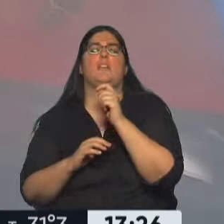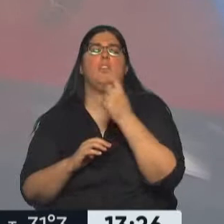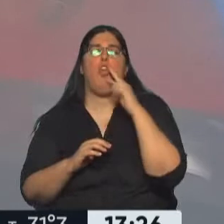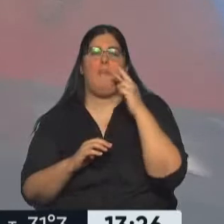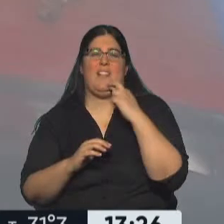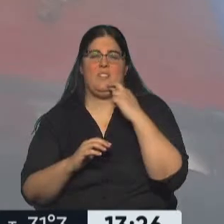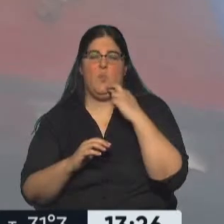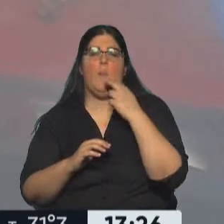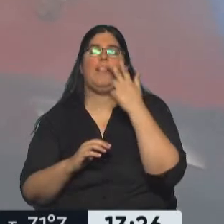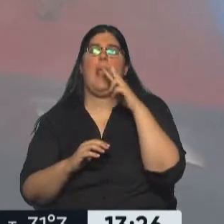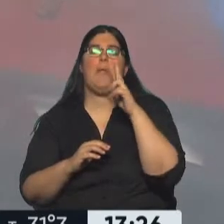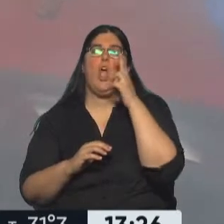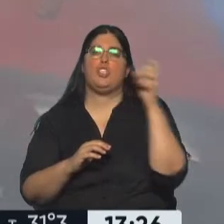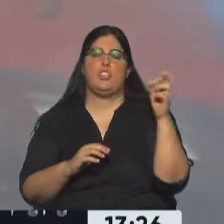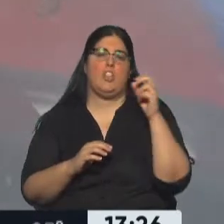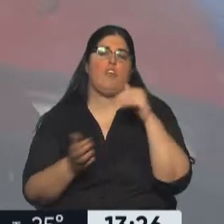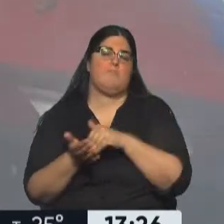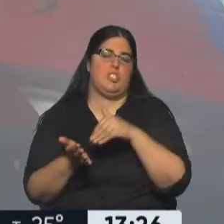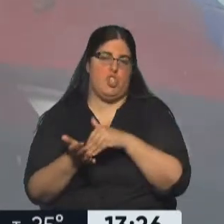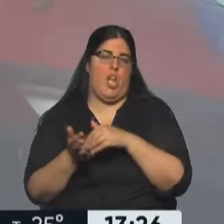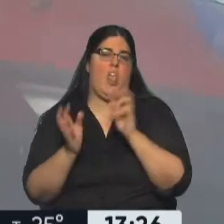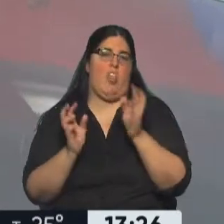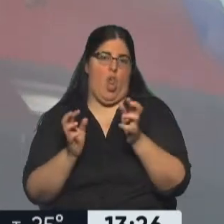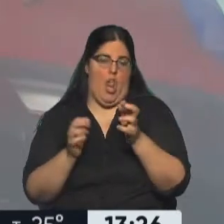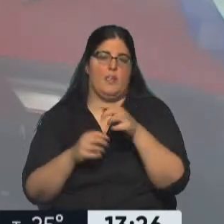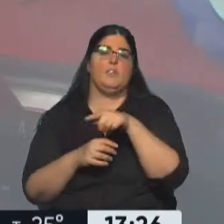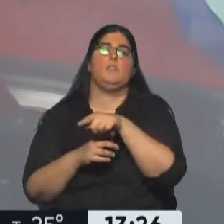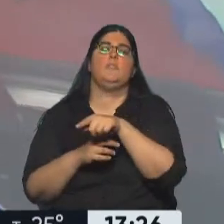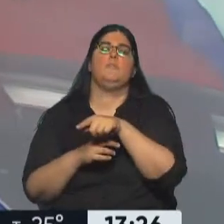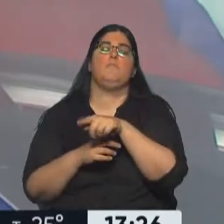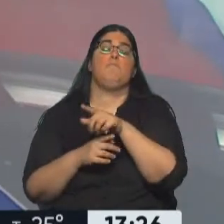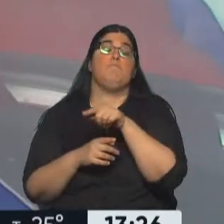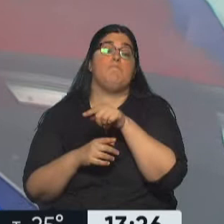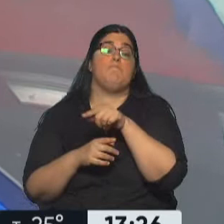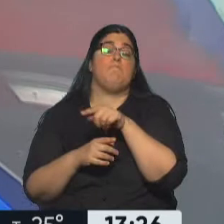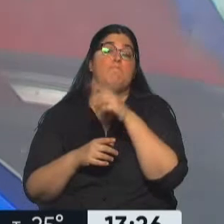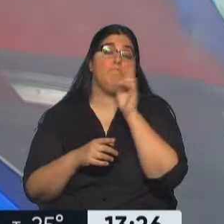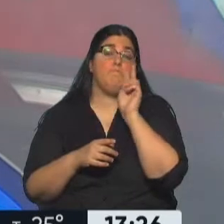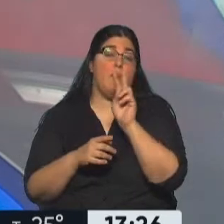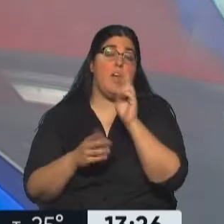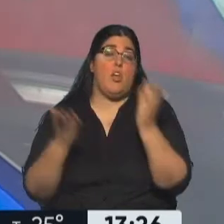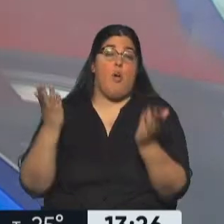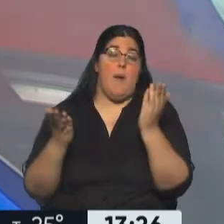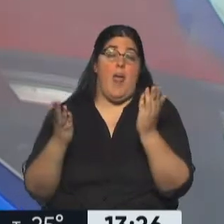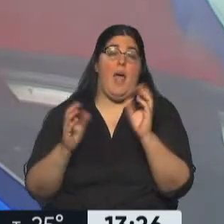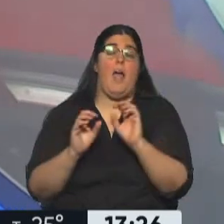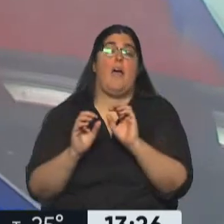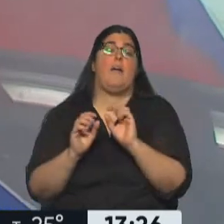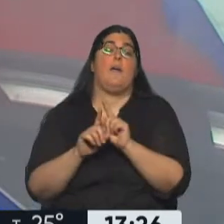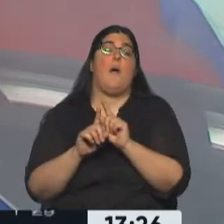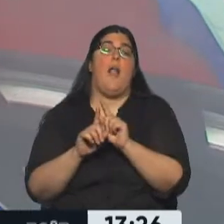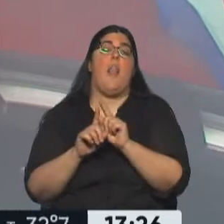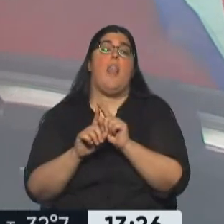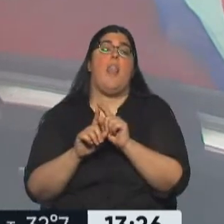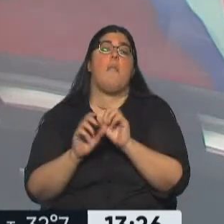por 3.800 millones de dólares. Y en este caso vamos a pasar ahora a compararlo con lo que pasó o el